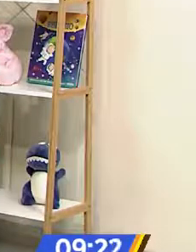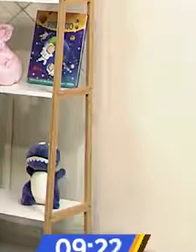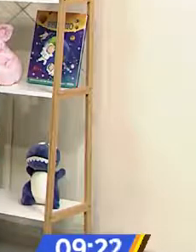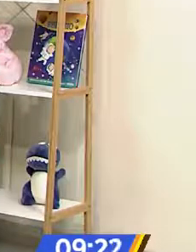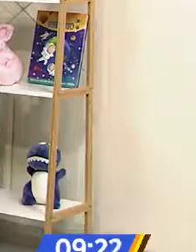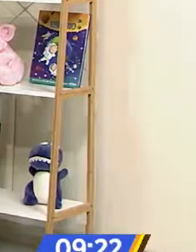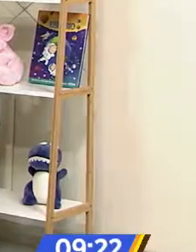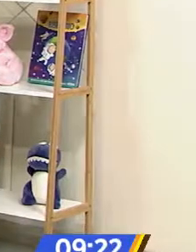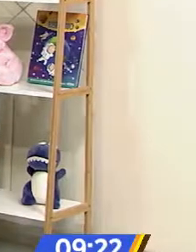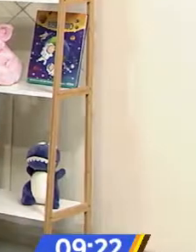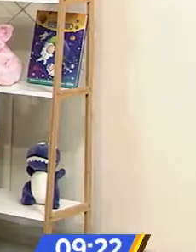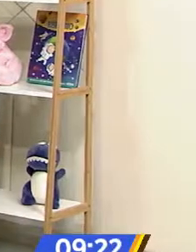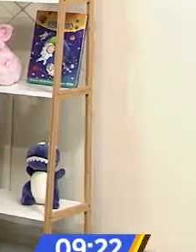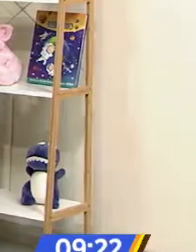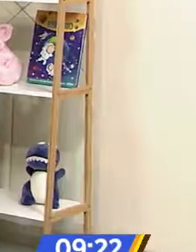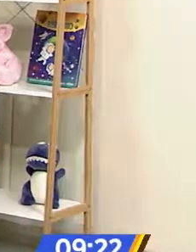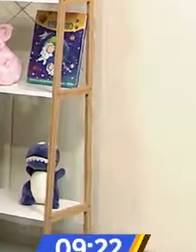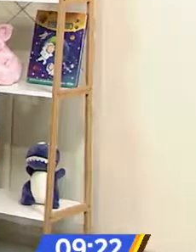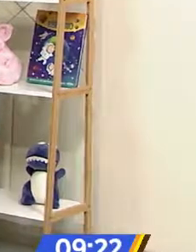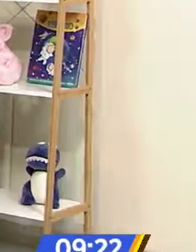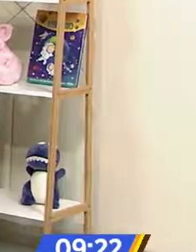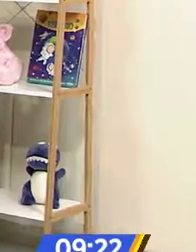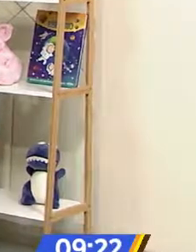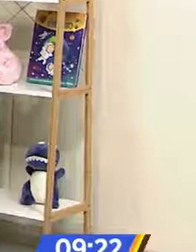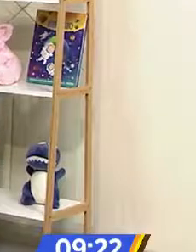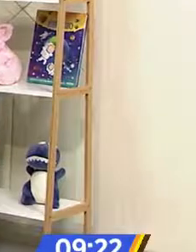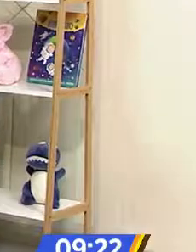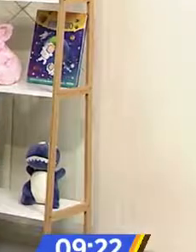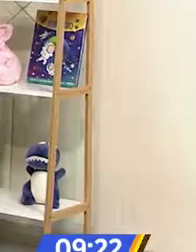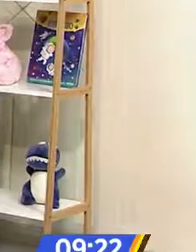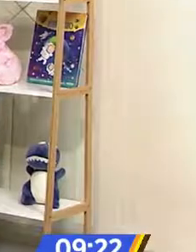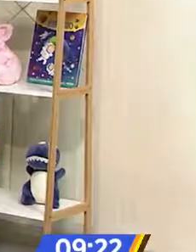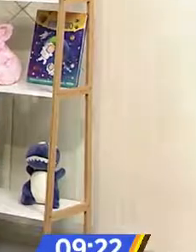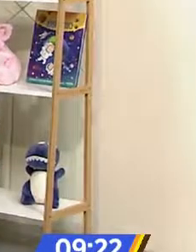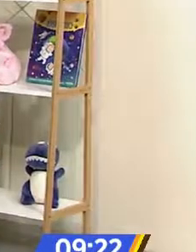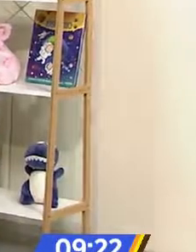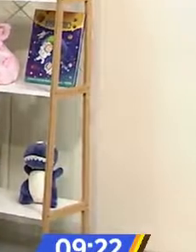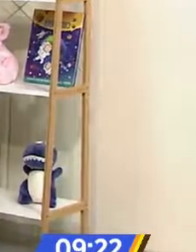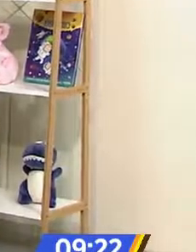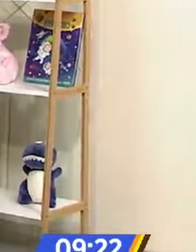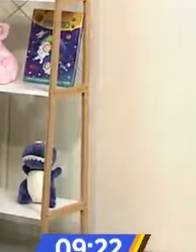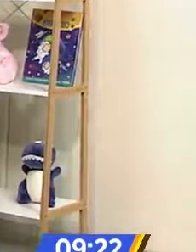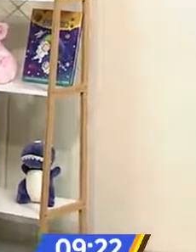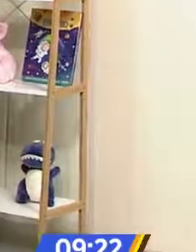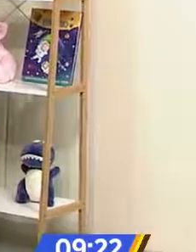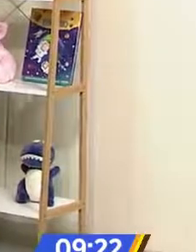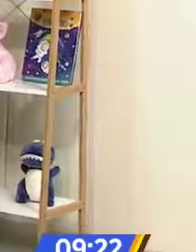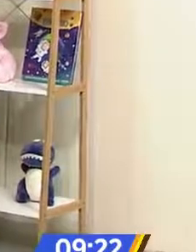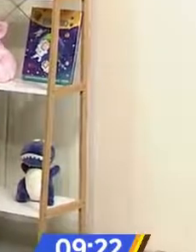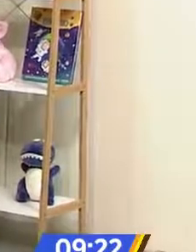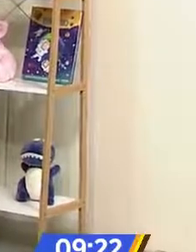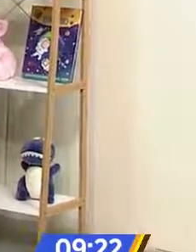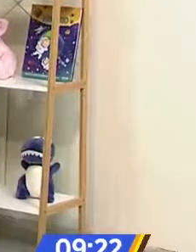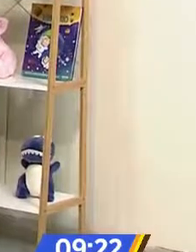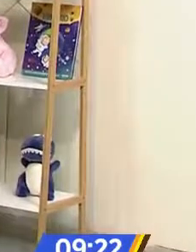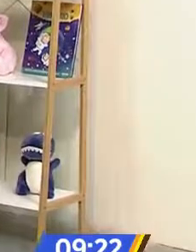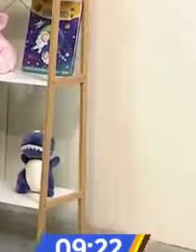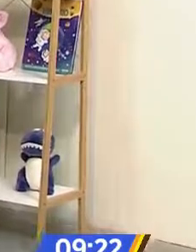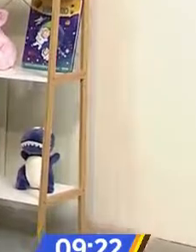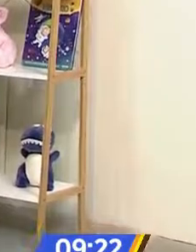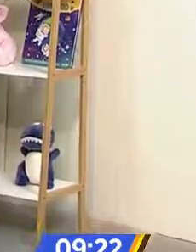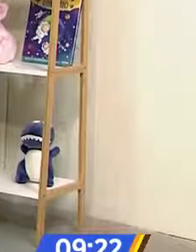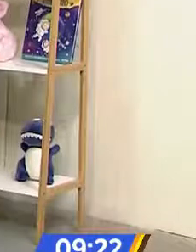mostrar. Tenemos muchas letras y podemos formar muchos nombres. Eso nos tiene emocionados porque ustedes nos pueden pedir. Y yo puse nombre y mi papá se